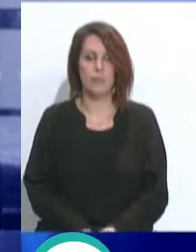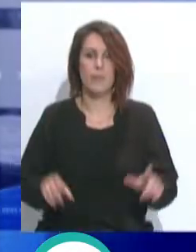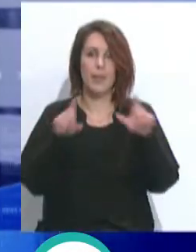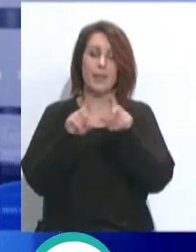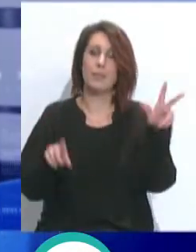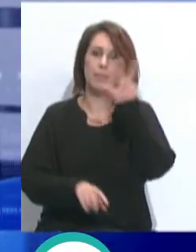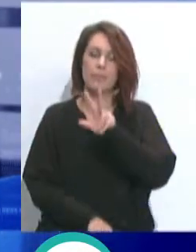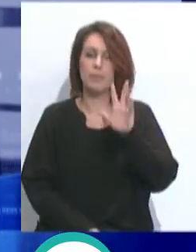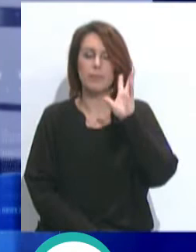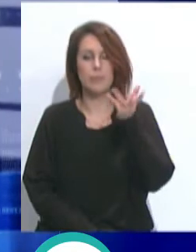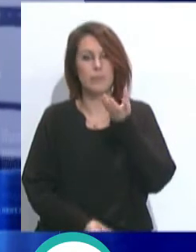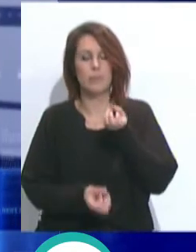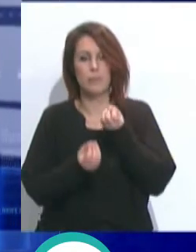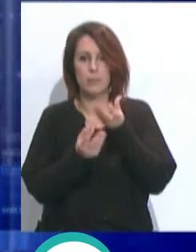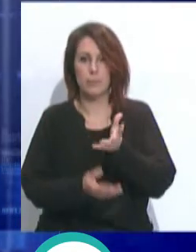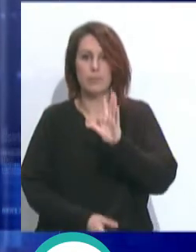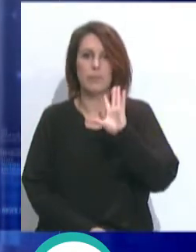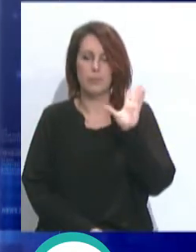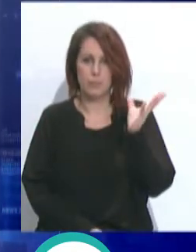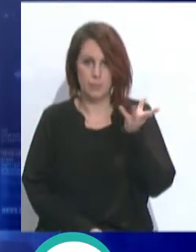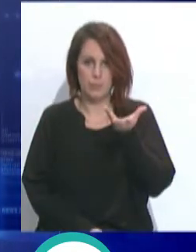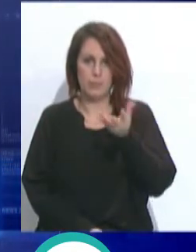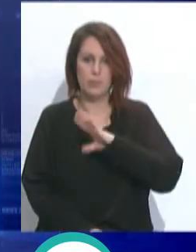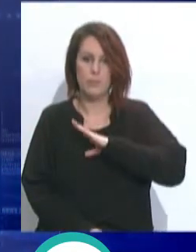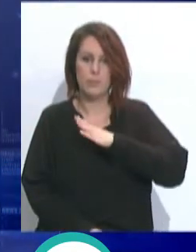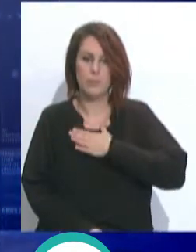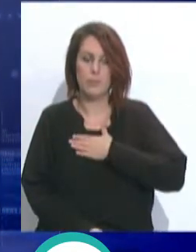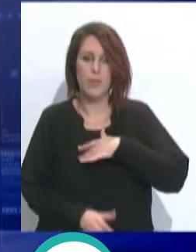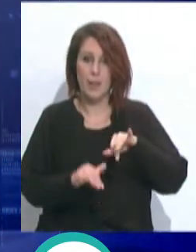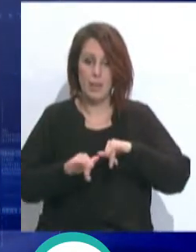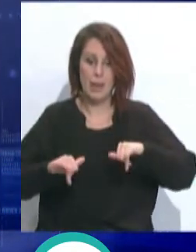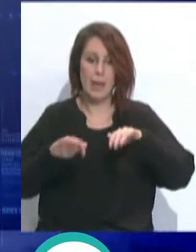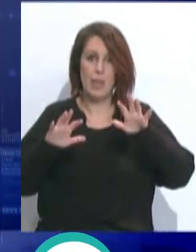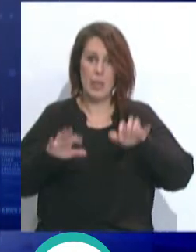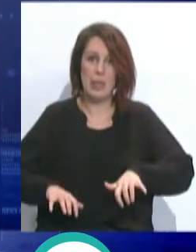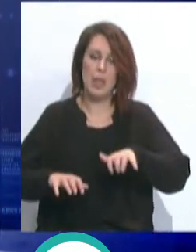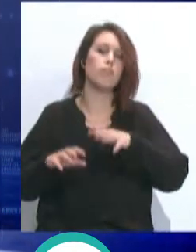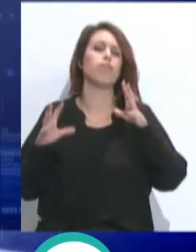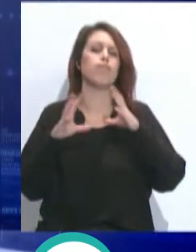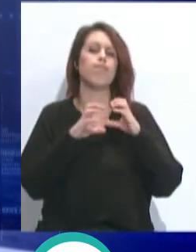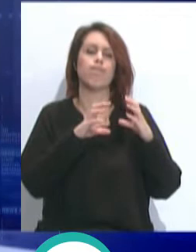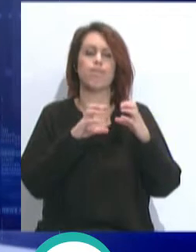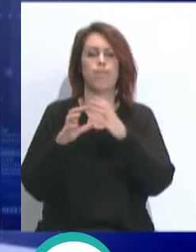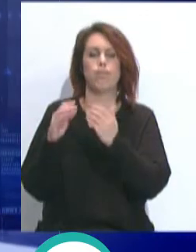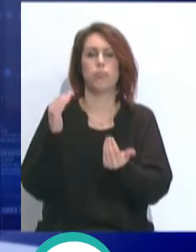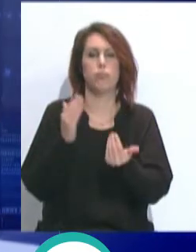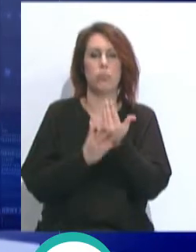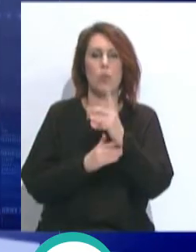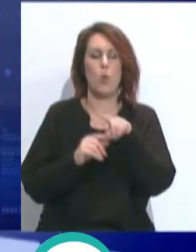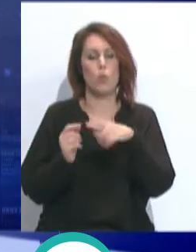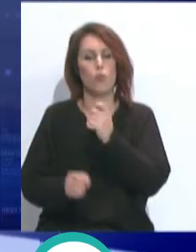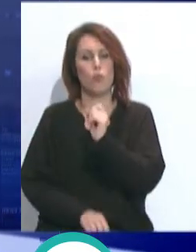La Agencia Estatal de Meteorología informa de un tiempo para mañana en la bahía de Cádiz con nubosidad matinal, tendiendo